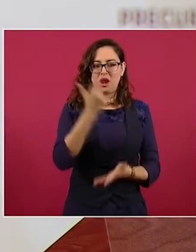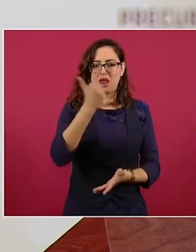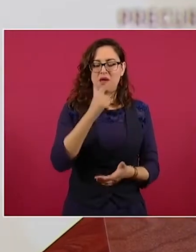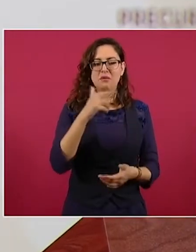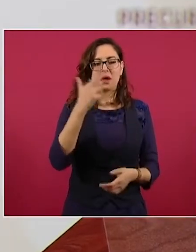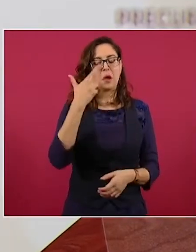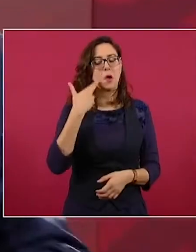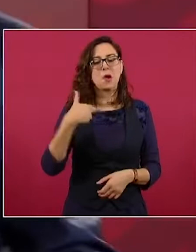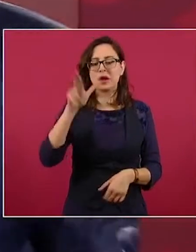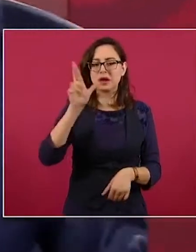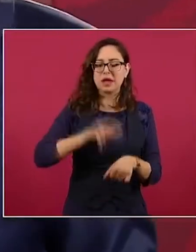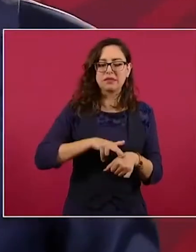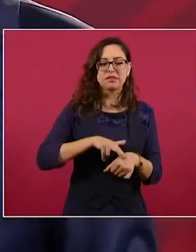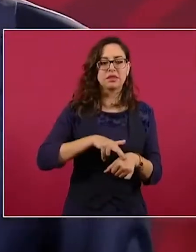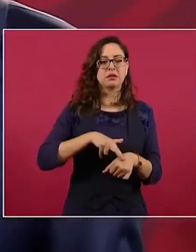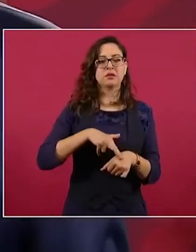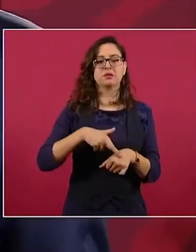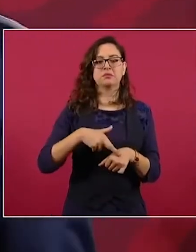ladrones